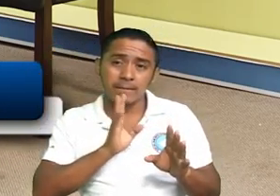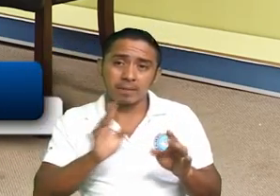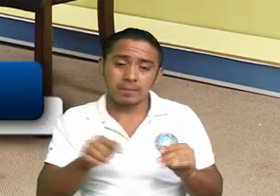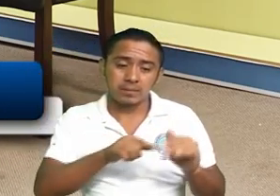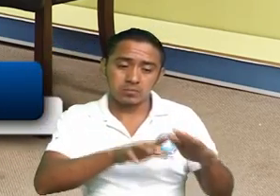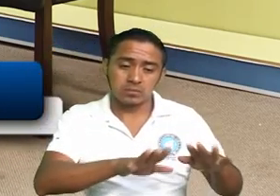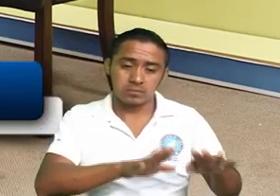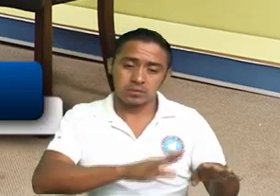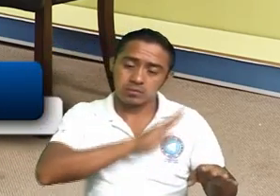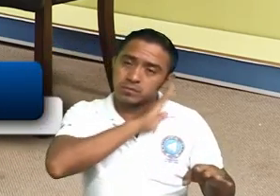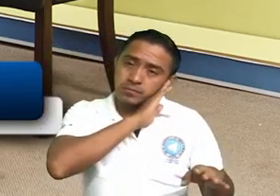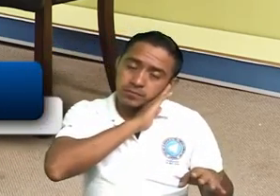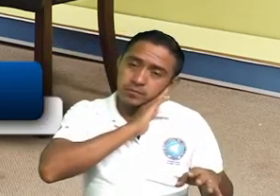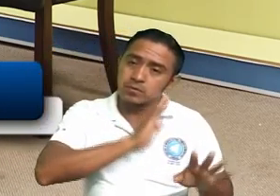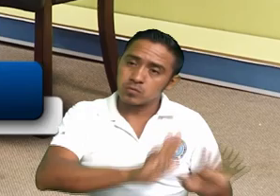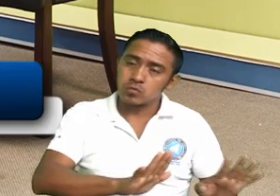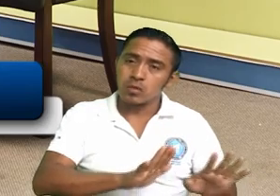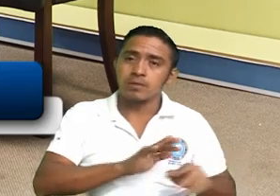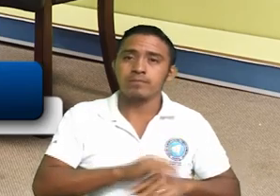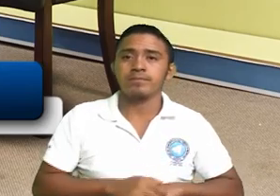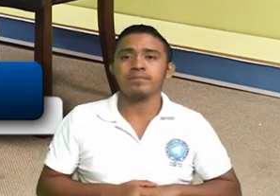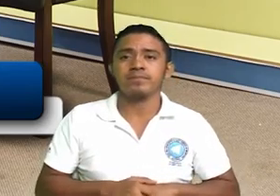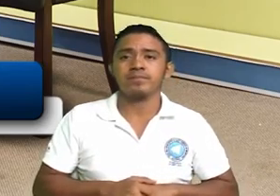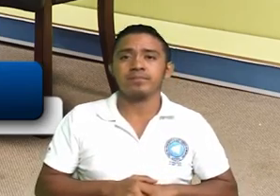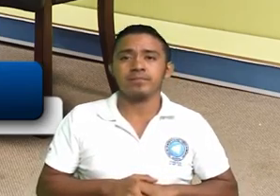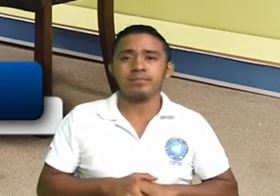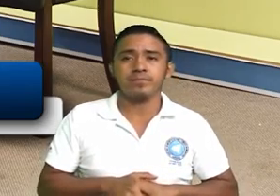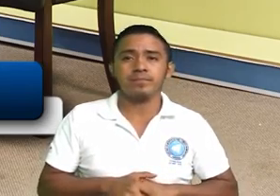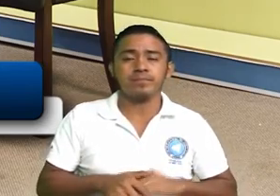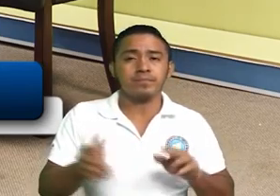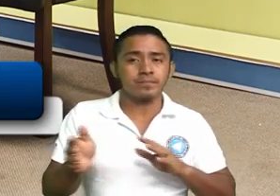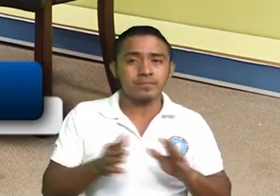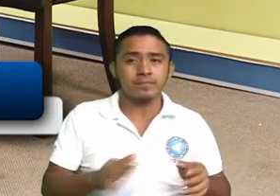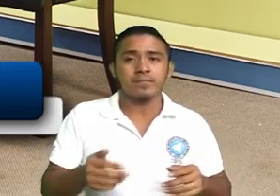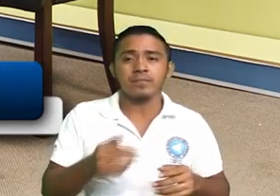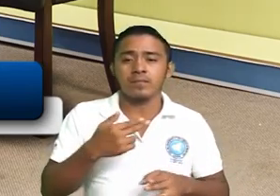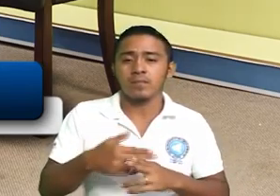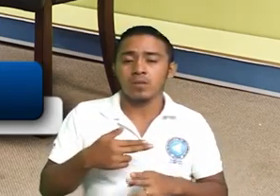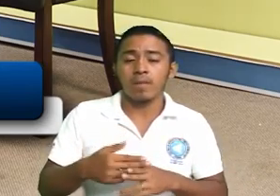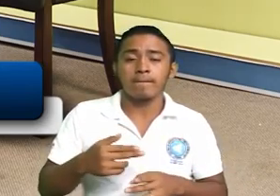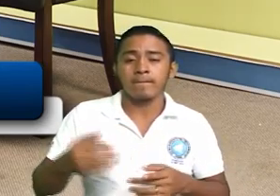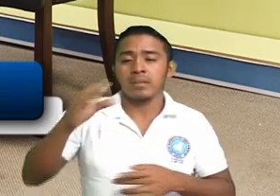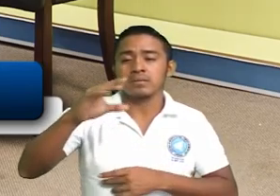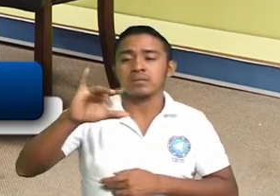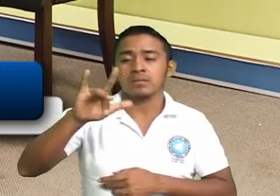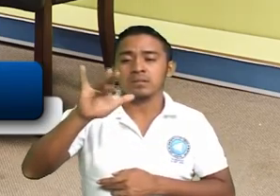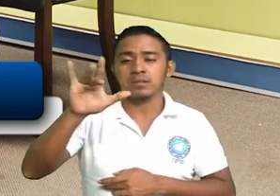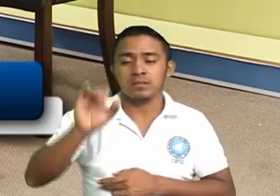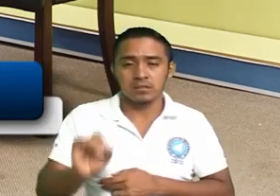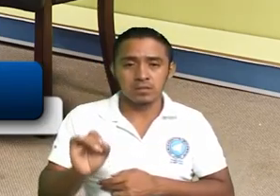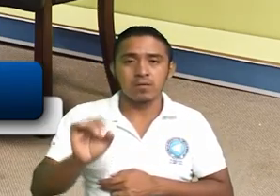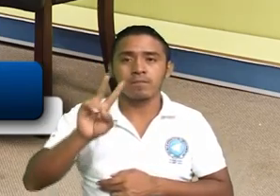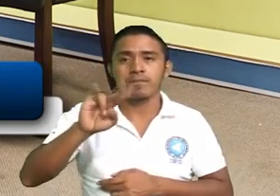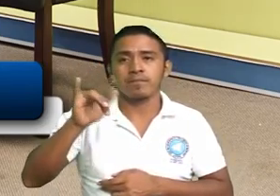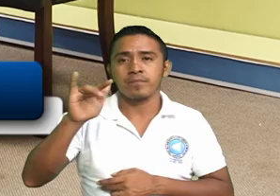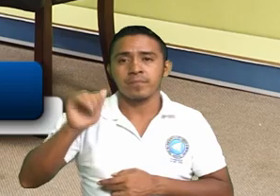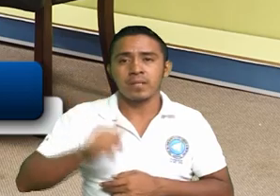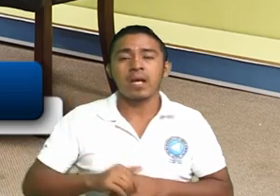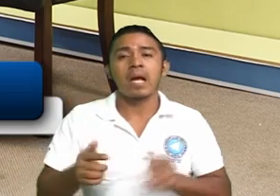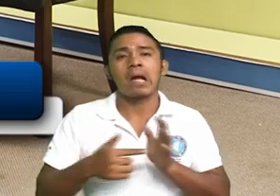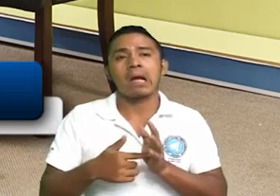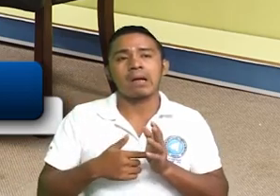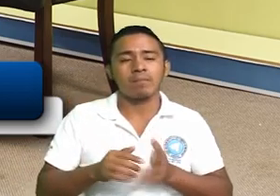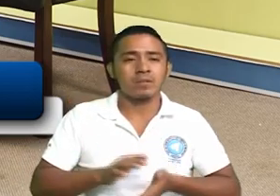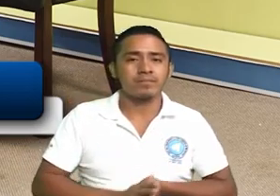nuestro vientre. Entonces, ¿qué hay que hacer? Mantenerle en un ambiente tranquilo, que no haya música muy alta, que no